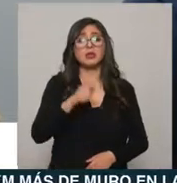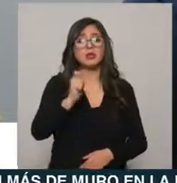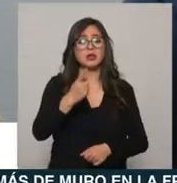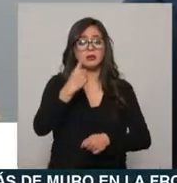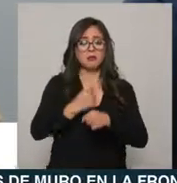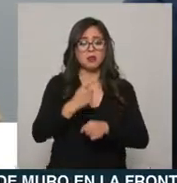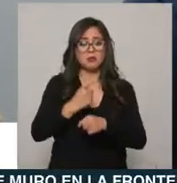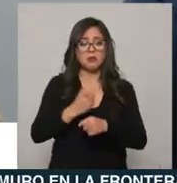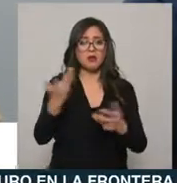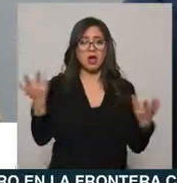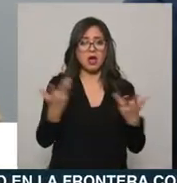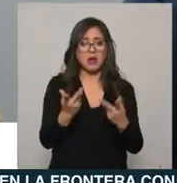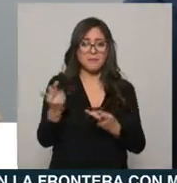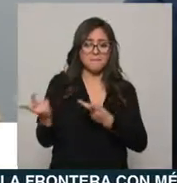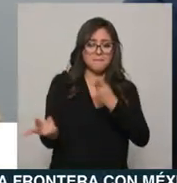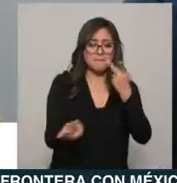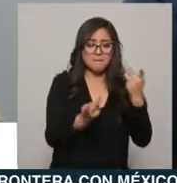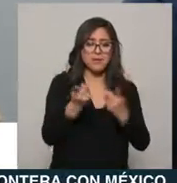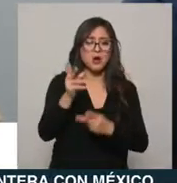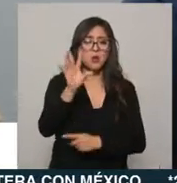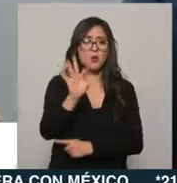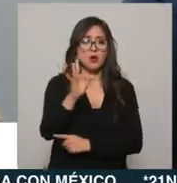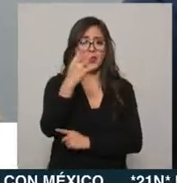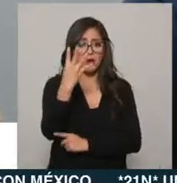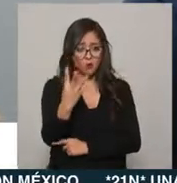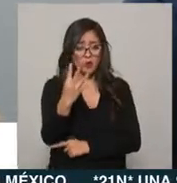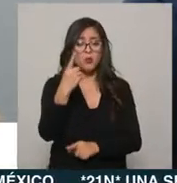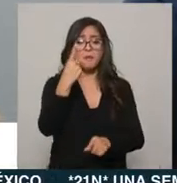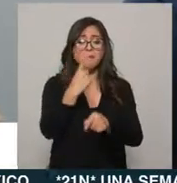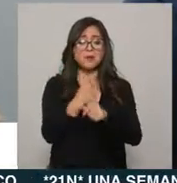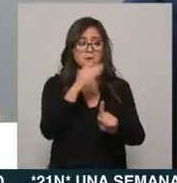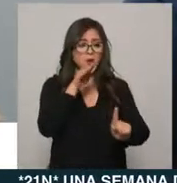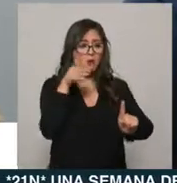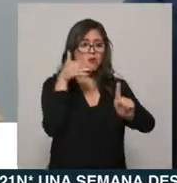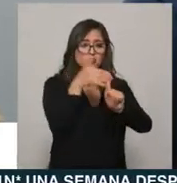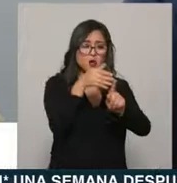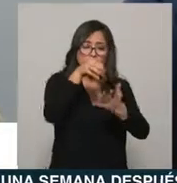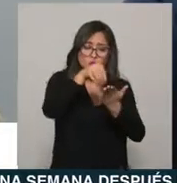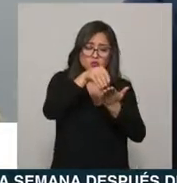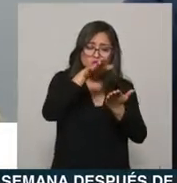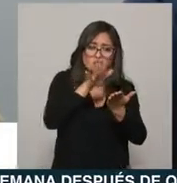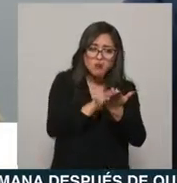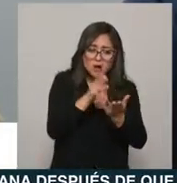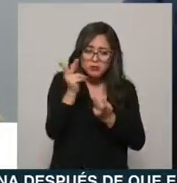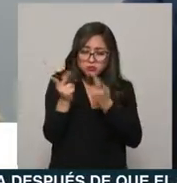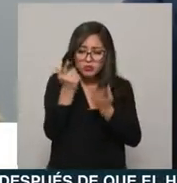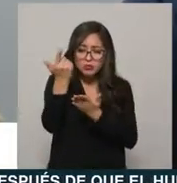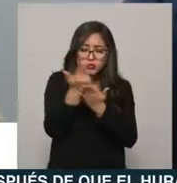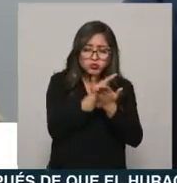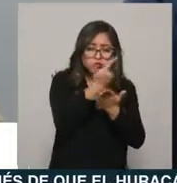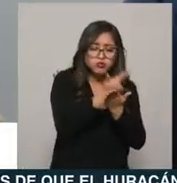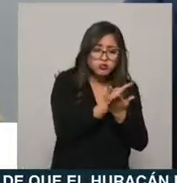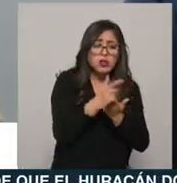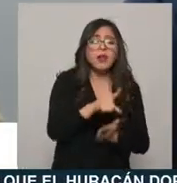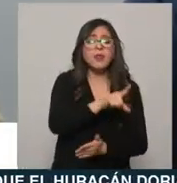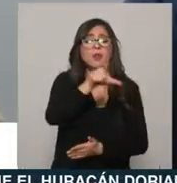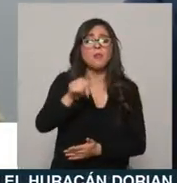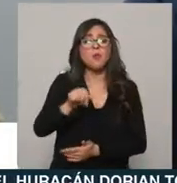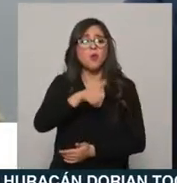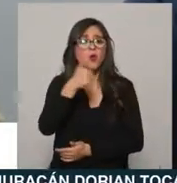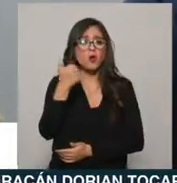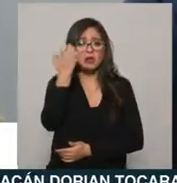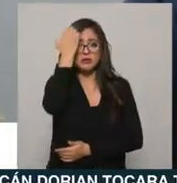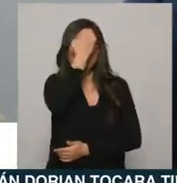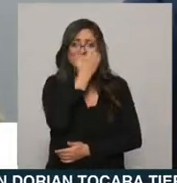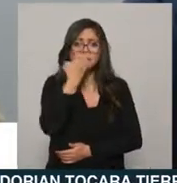de 44 preguntas, de las cuales unas van enfocadas a obtener datos estadísticos y otras van encaminadas a evaluar la